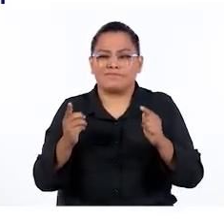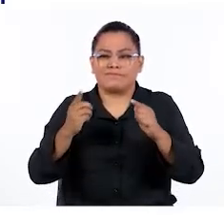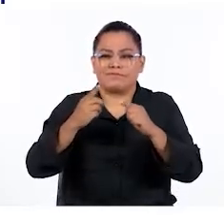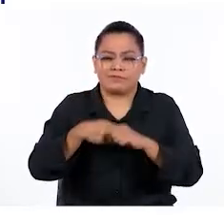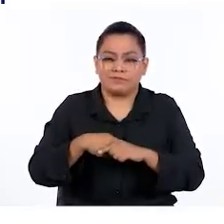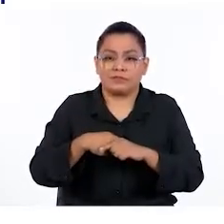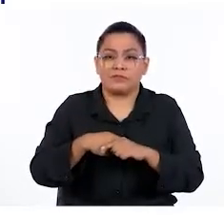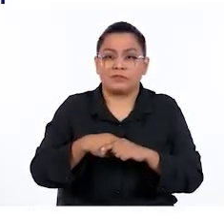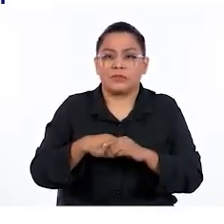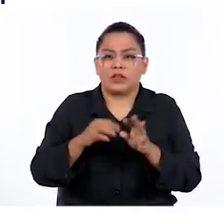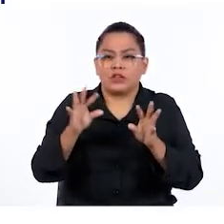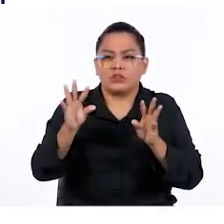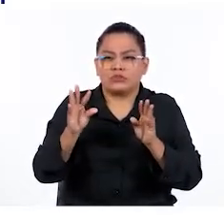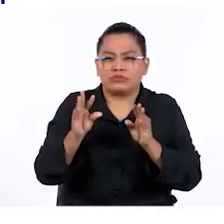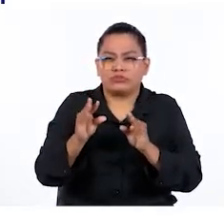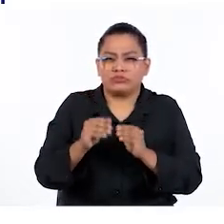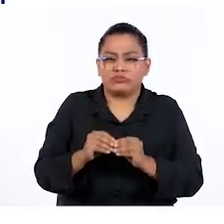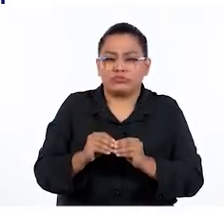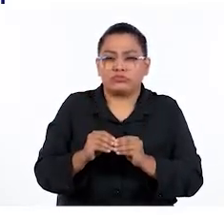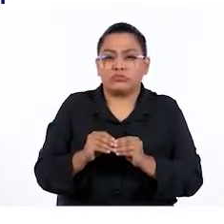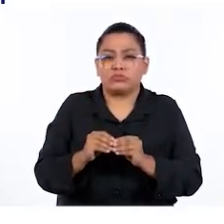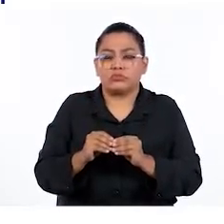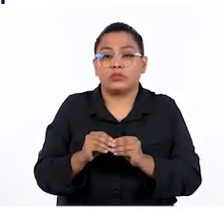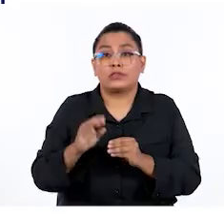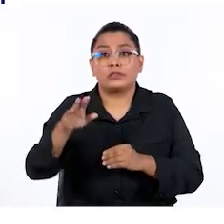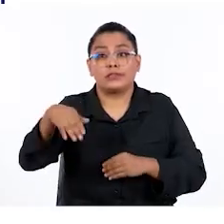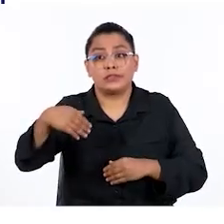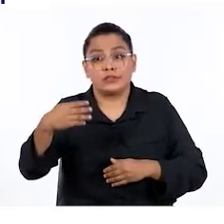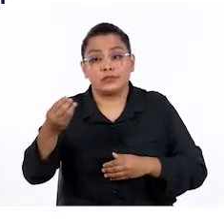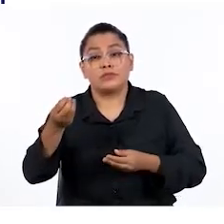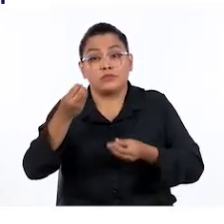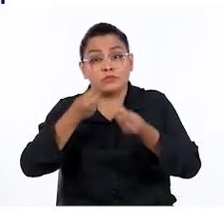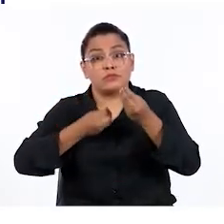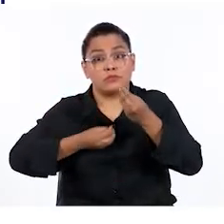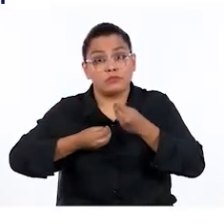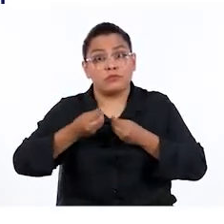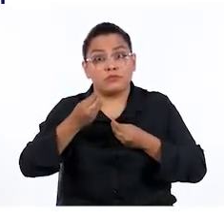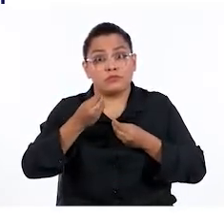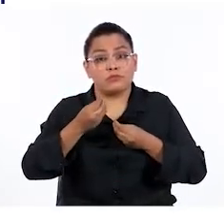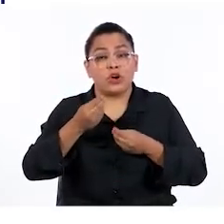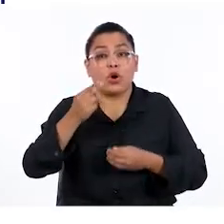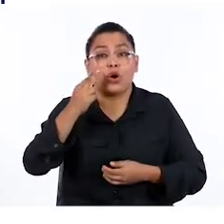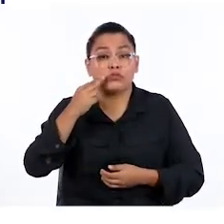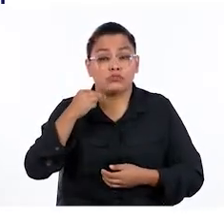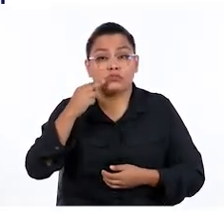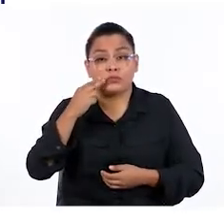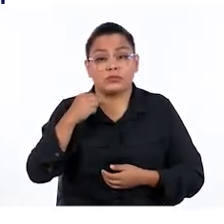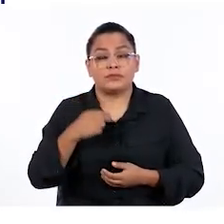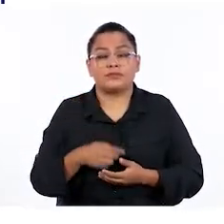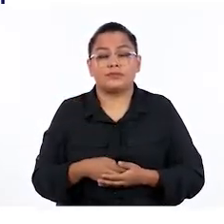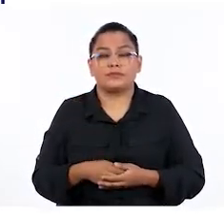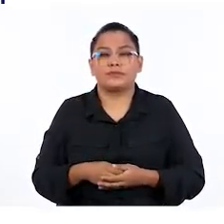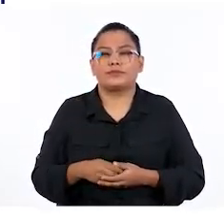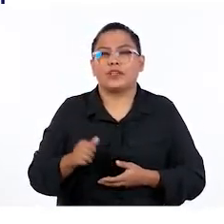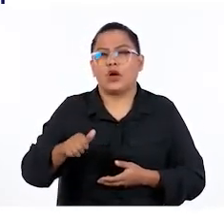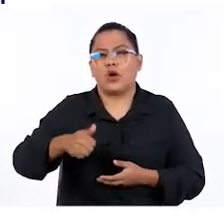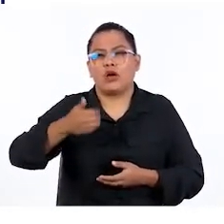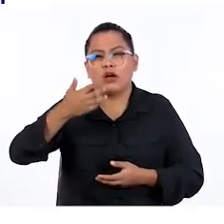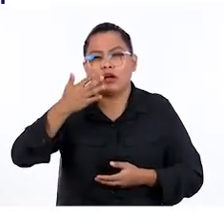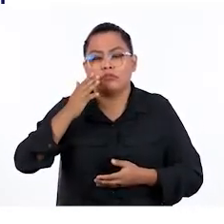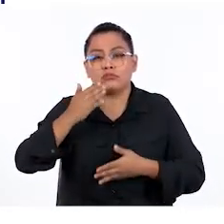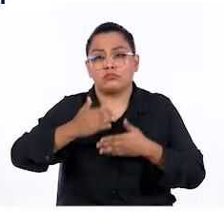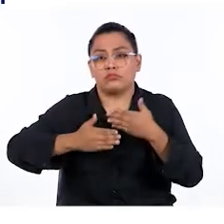más reducida que podemos consumir posteriormente, como lo es la glucosa. Otro ejemplo de